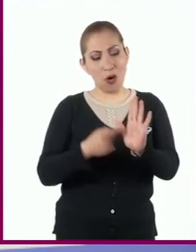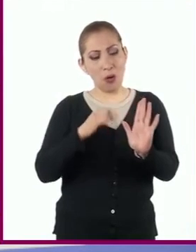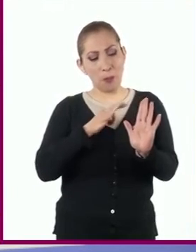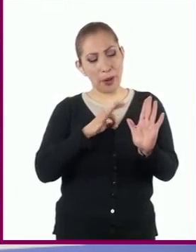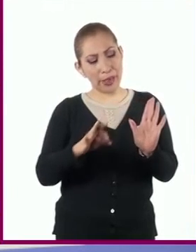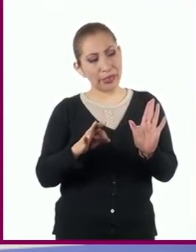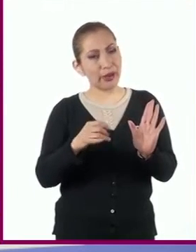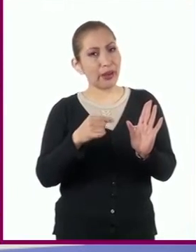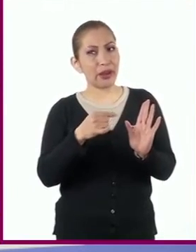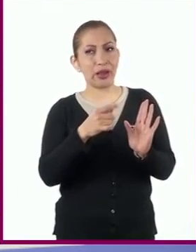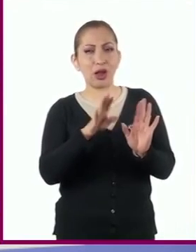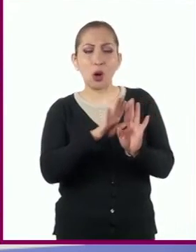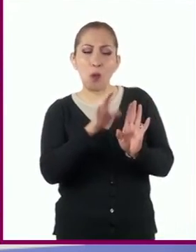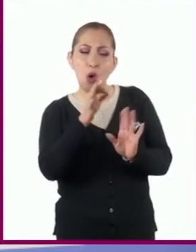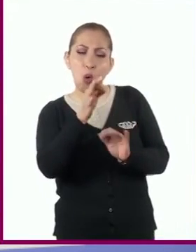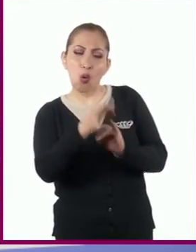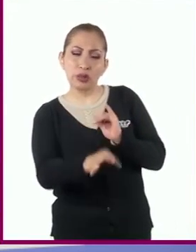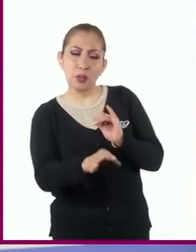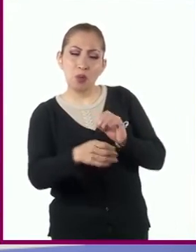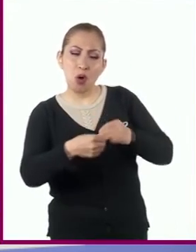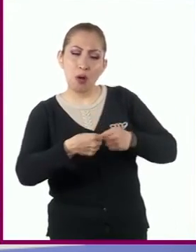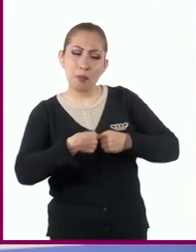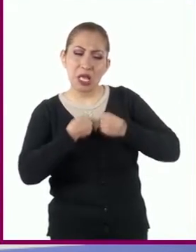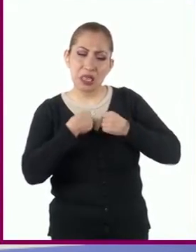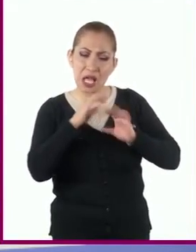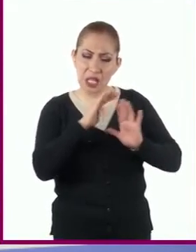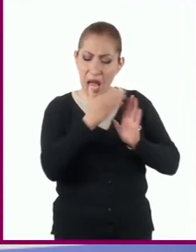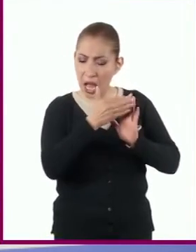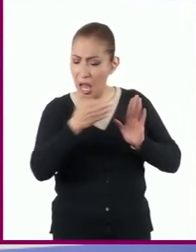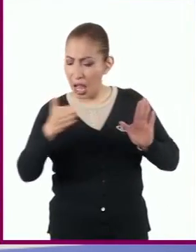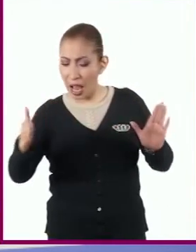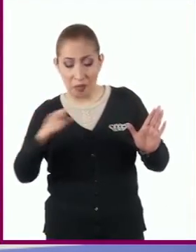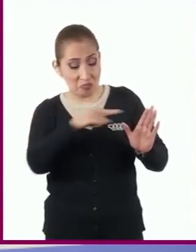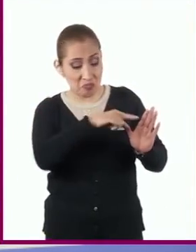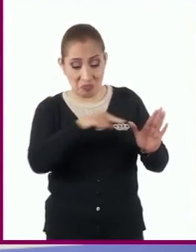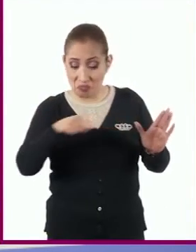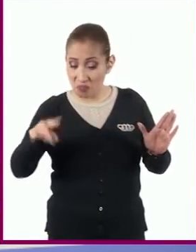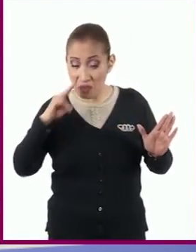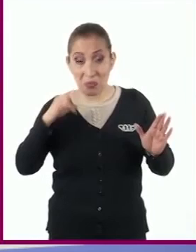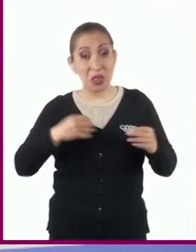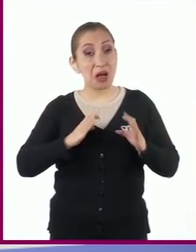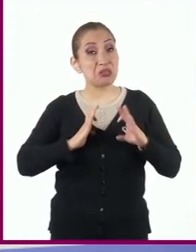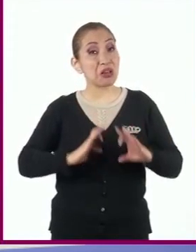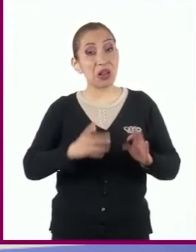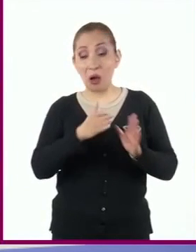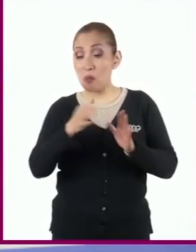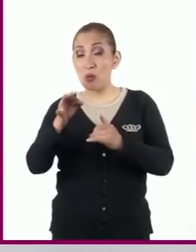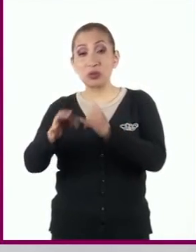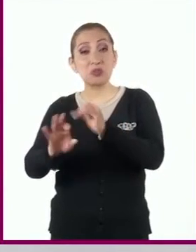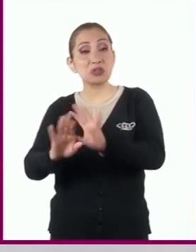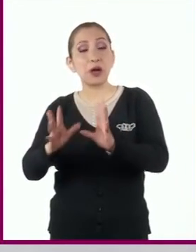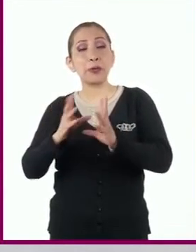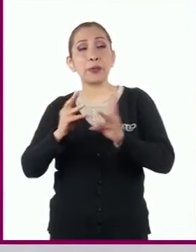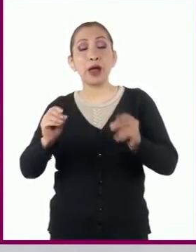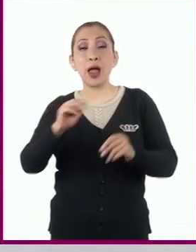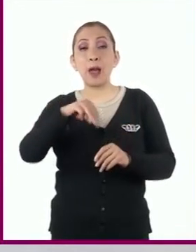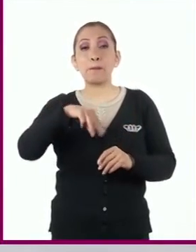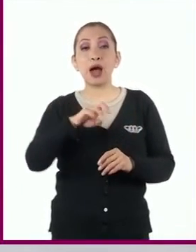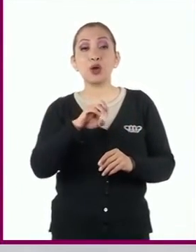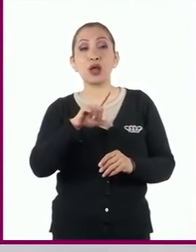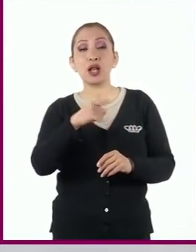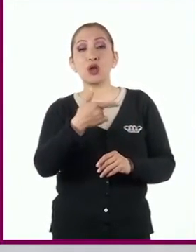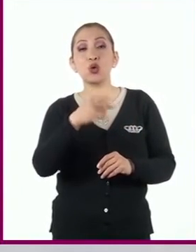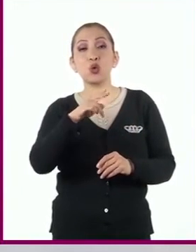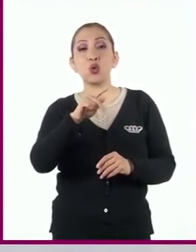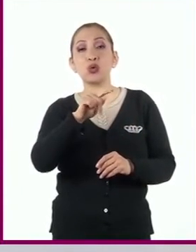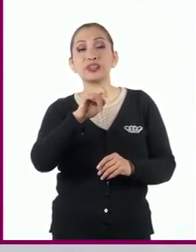interpretar como el final de la existencia después de haber llevado una vida tranquila. Manuel Gutiérrez